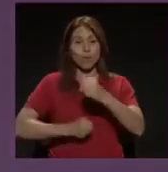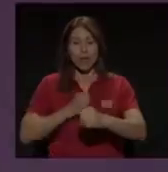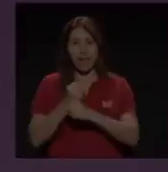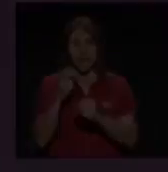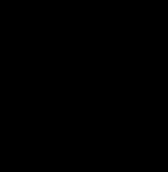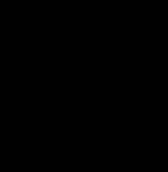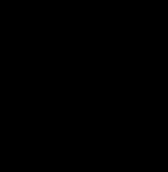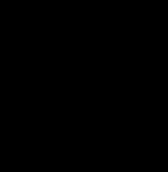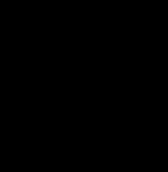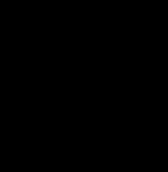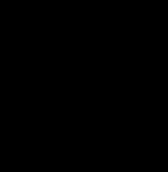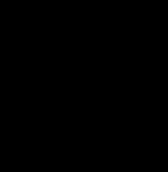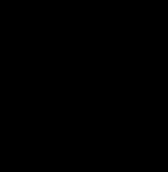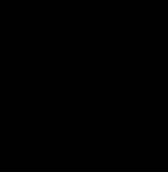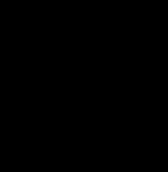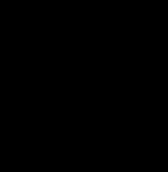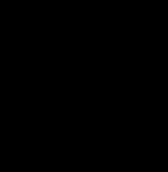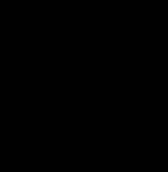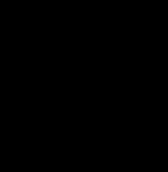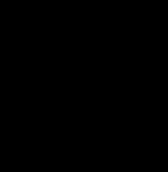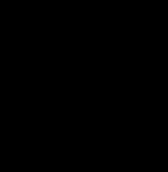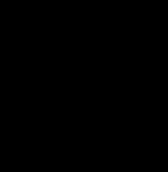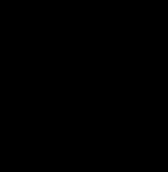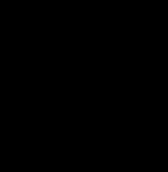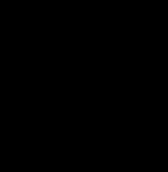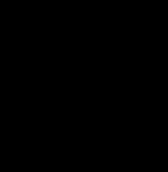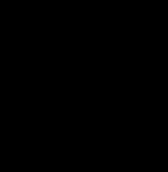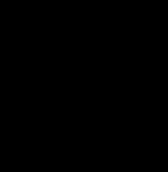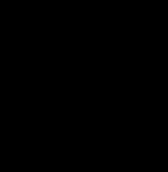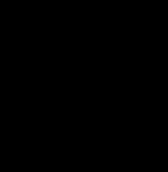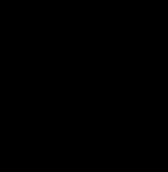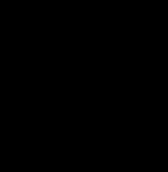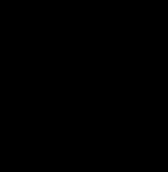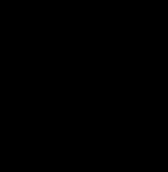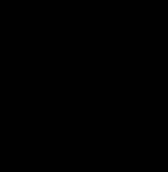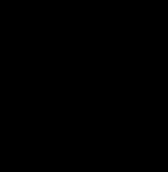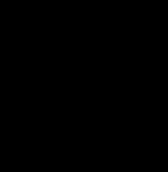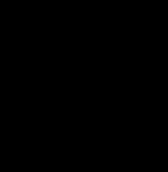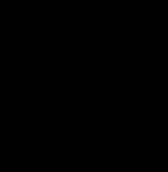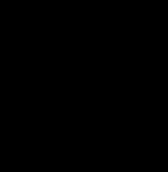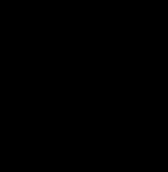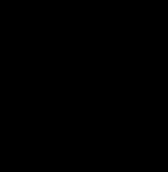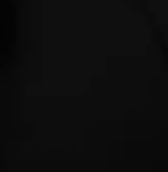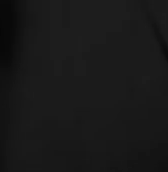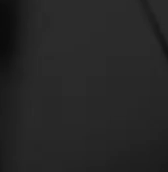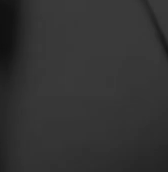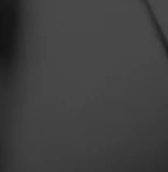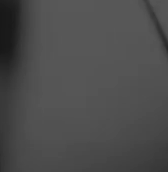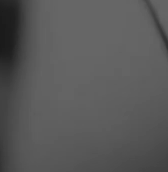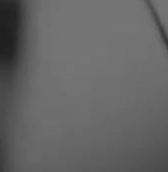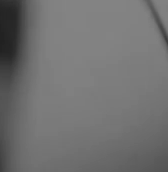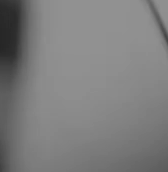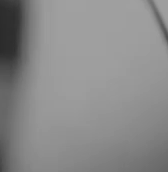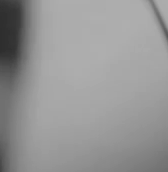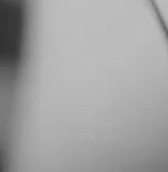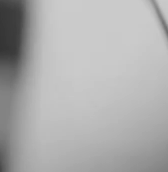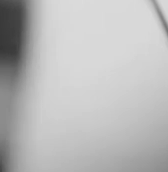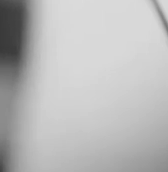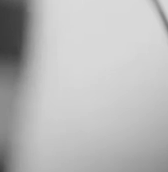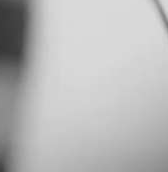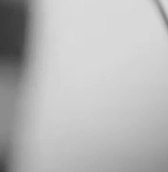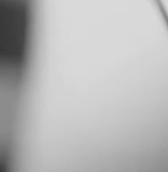la realizamos en plaza lincoln a partir de la denuncia que hizo una madre porque no le